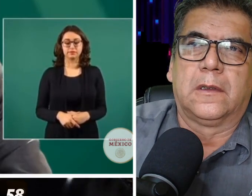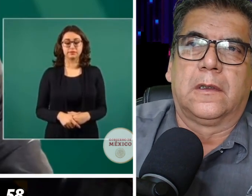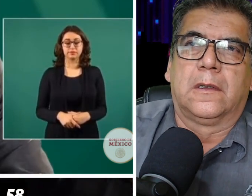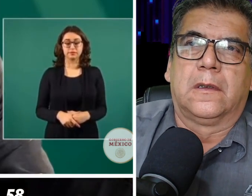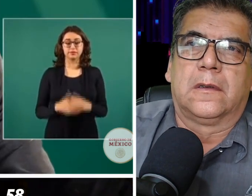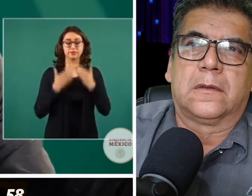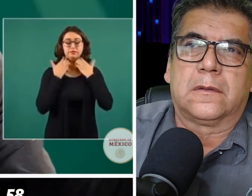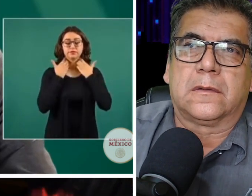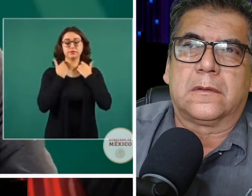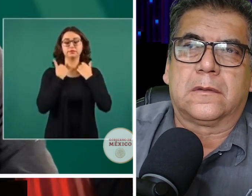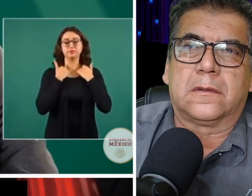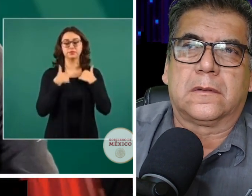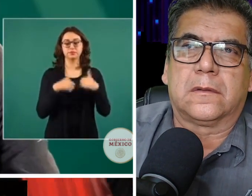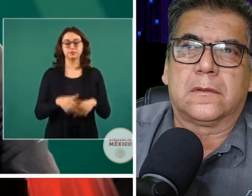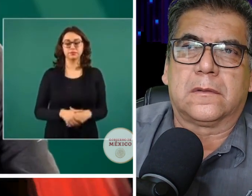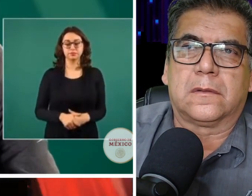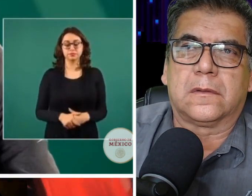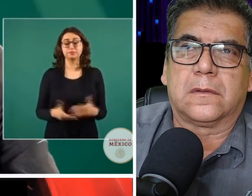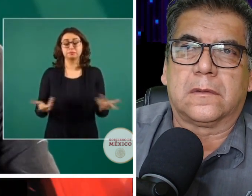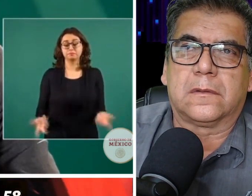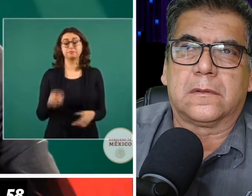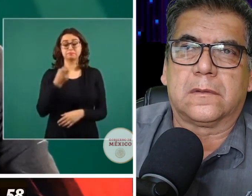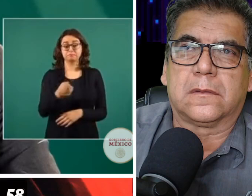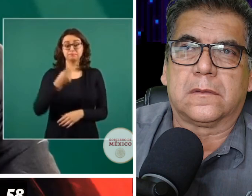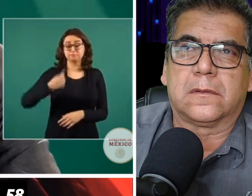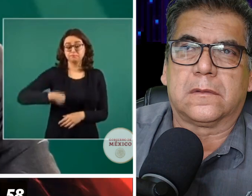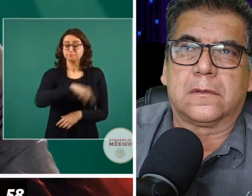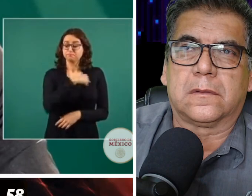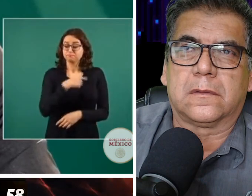Entonces, tenemos que seguir adelante.